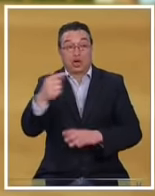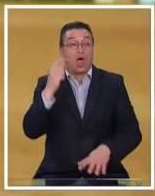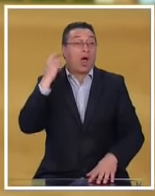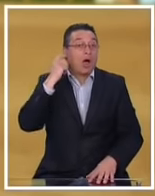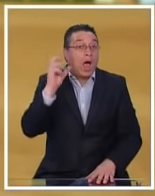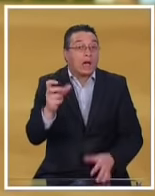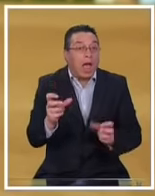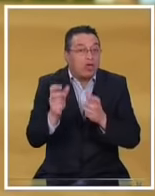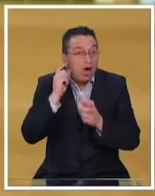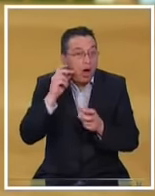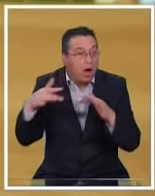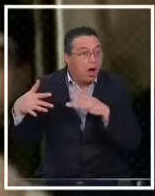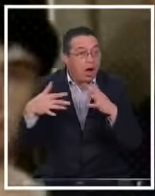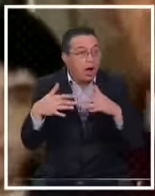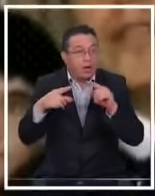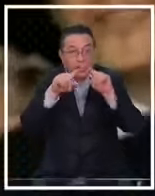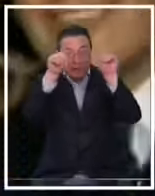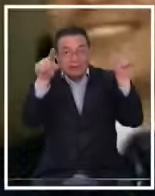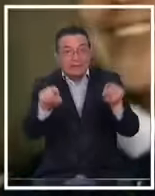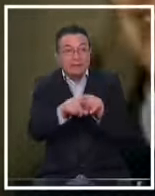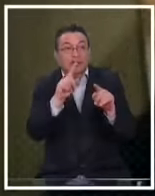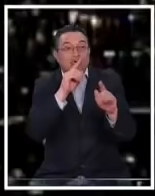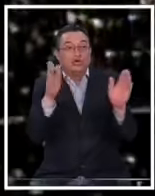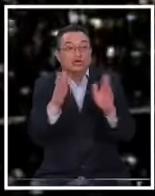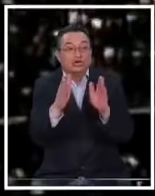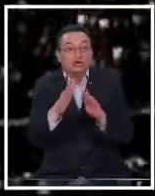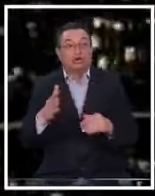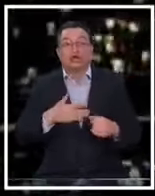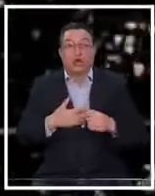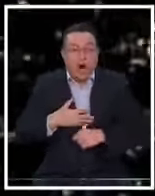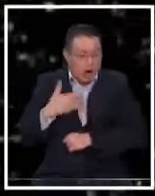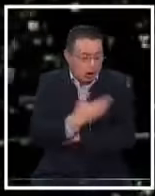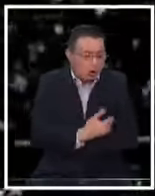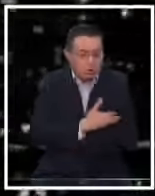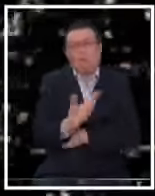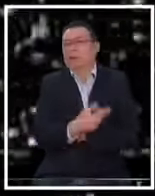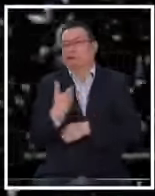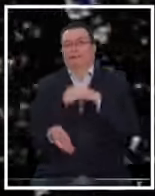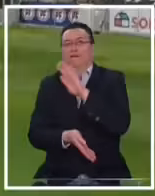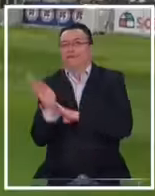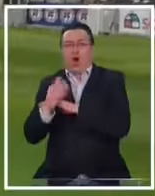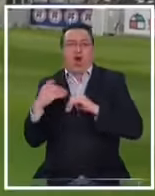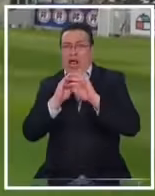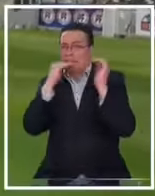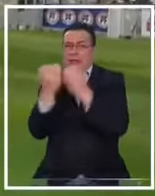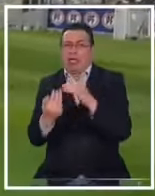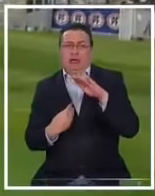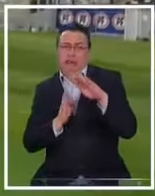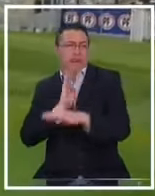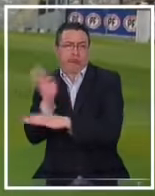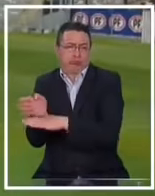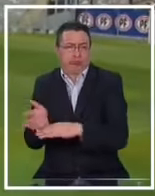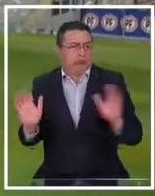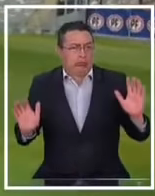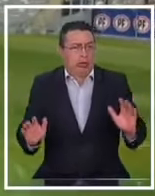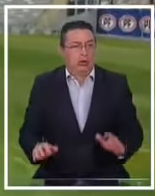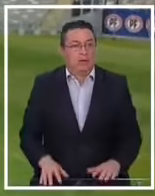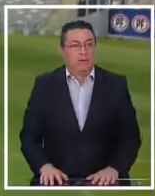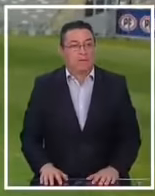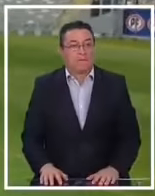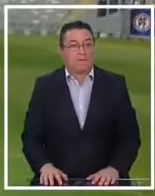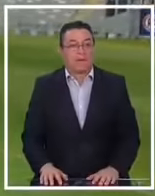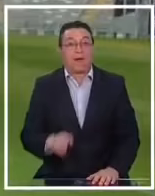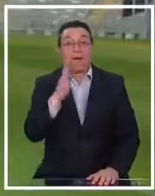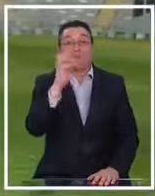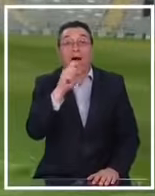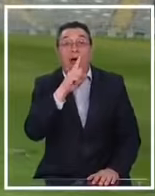radio y una tele chiquitita. De hecho, yo me devolví al estadio en camioneta de mi cuñado. Y seguimos. Partichotto por la